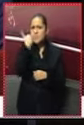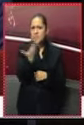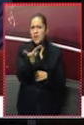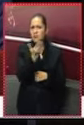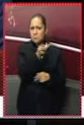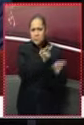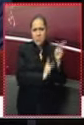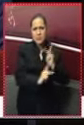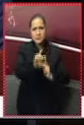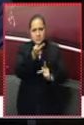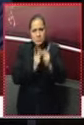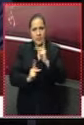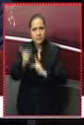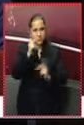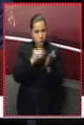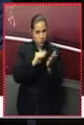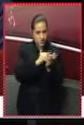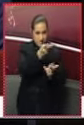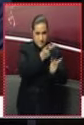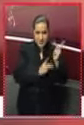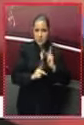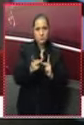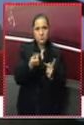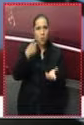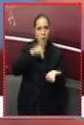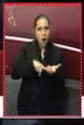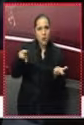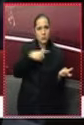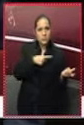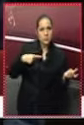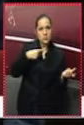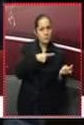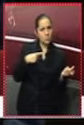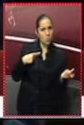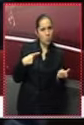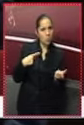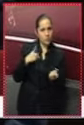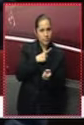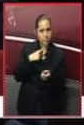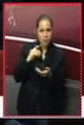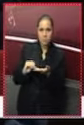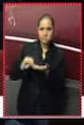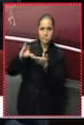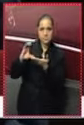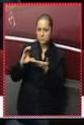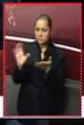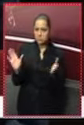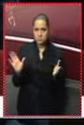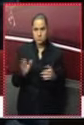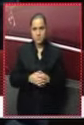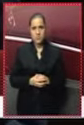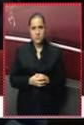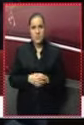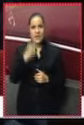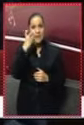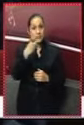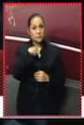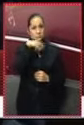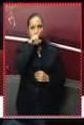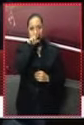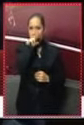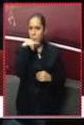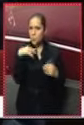menor ingreso de recursos a las arcas públicas. Preocupa muchísimo el hecho en que la ley de